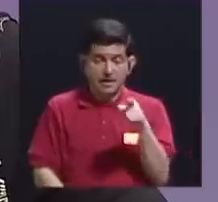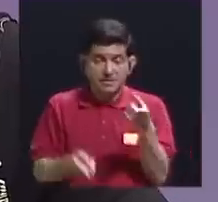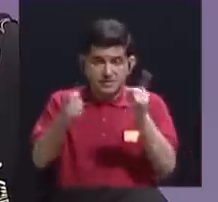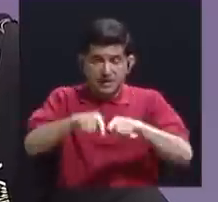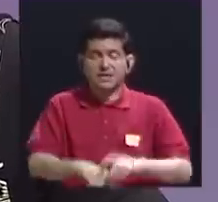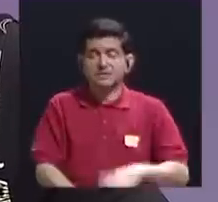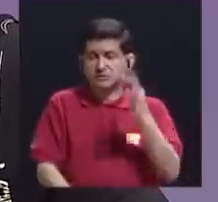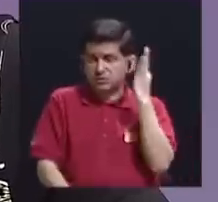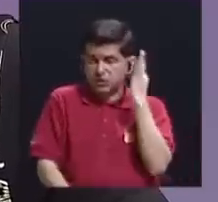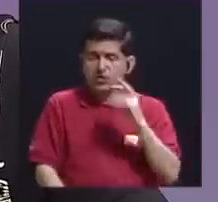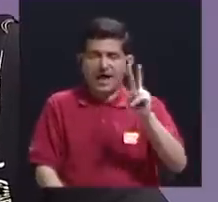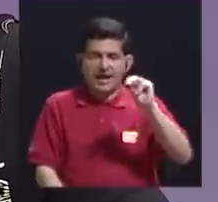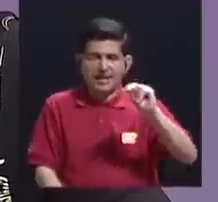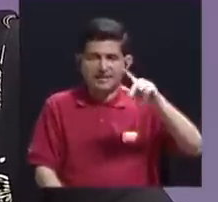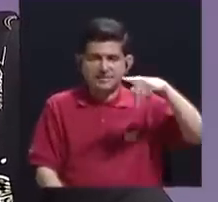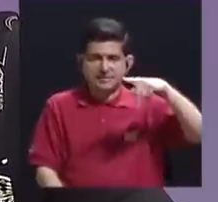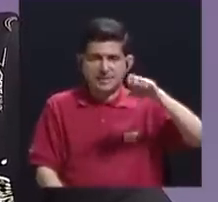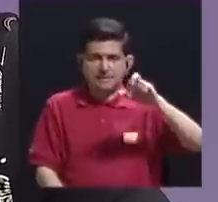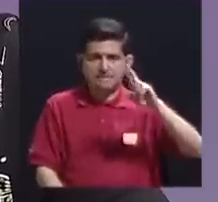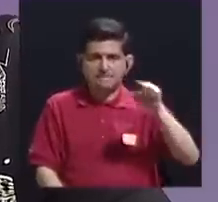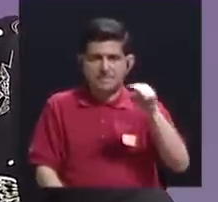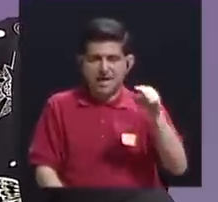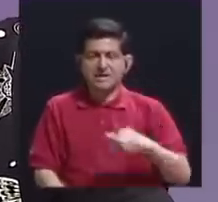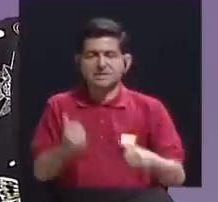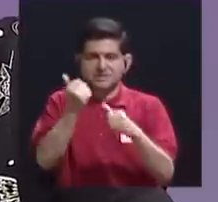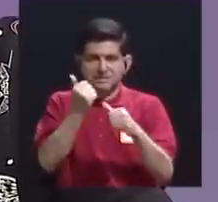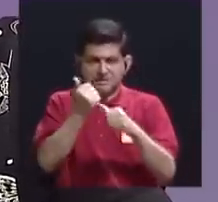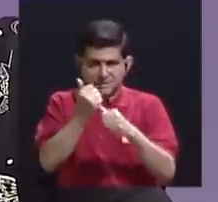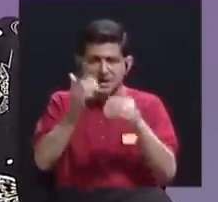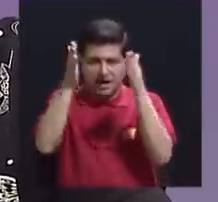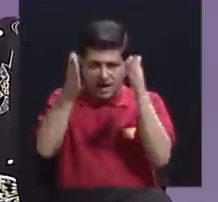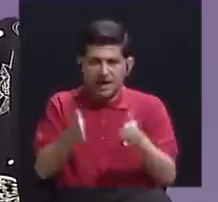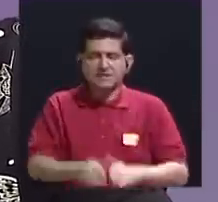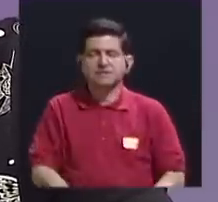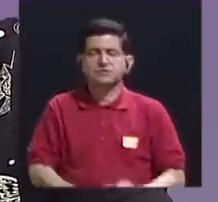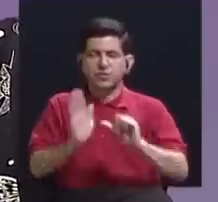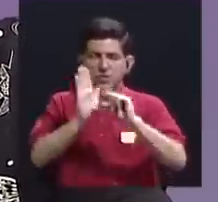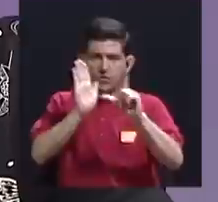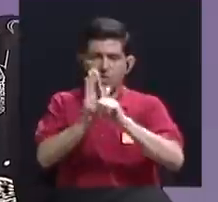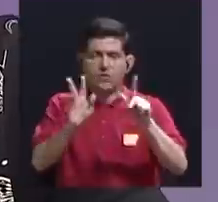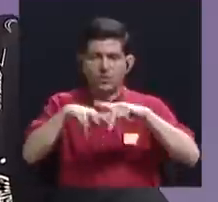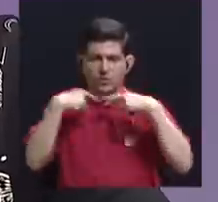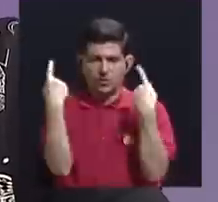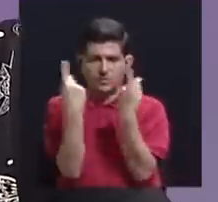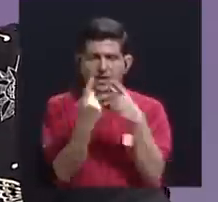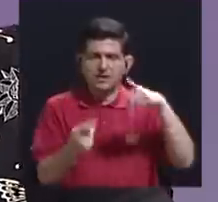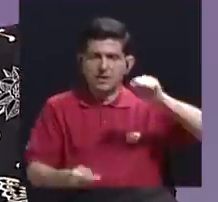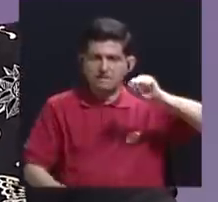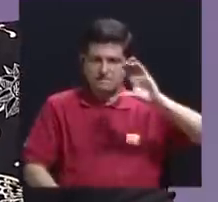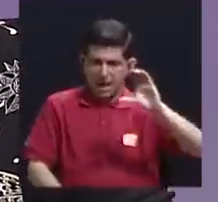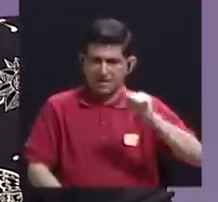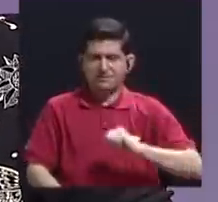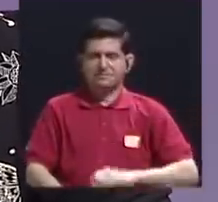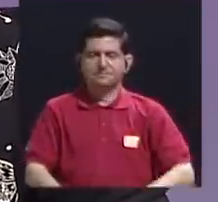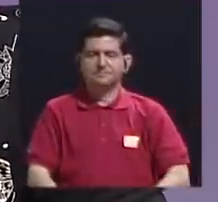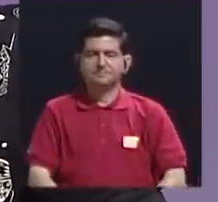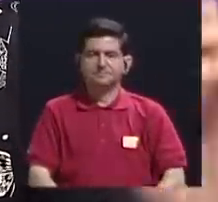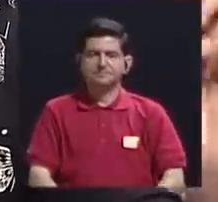señora enilse pérez quien es asesora legislativa del partido de acción ciudadana